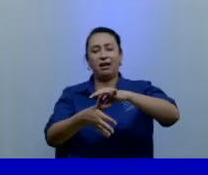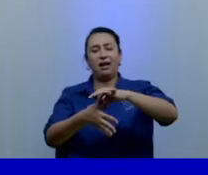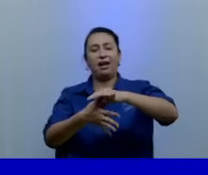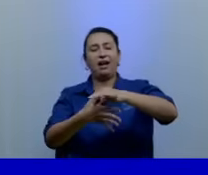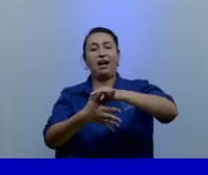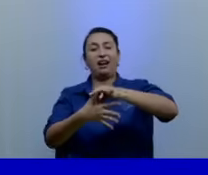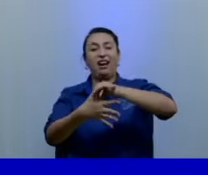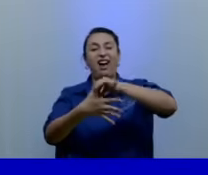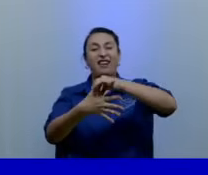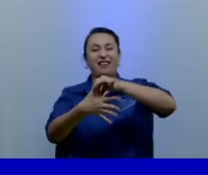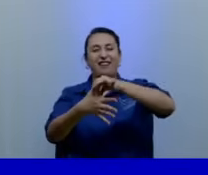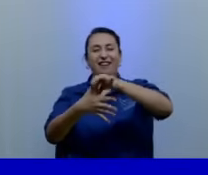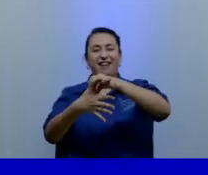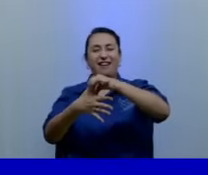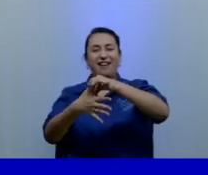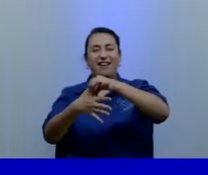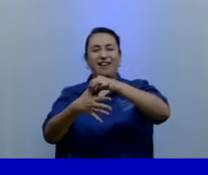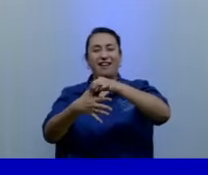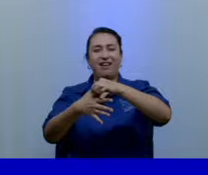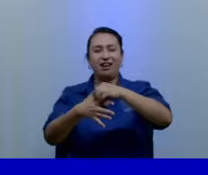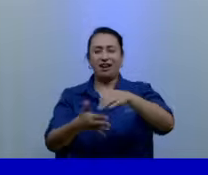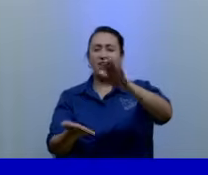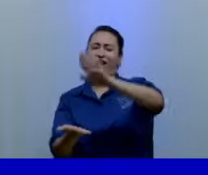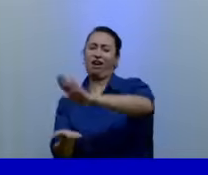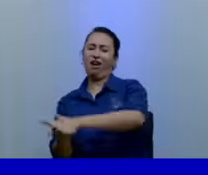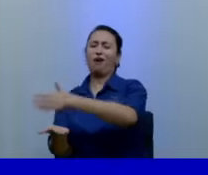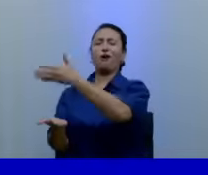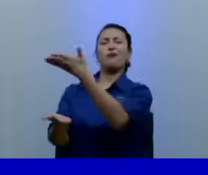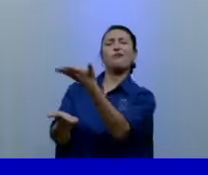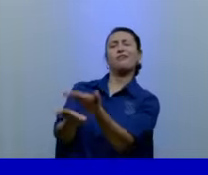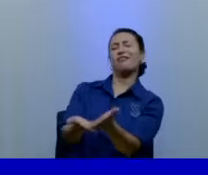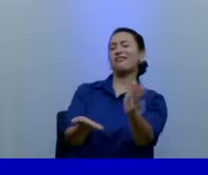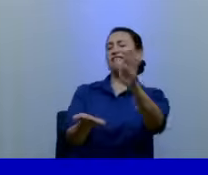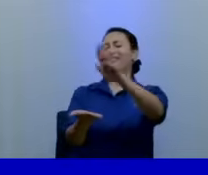Los que sabemos. ¡Ah!